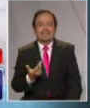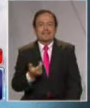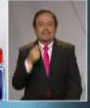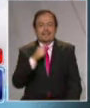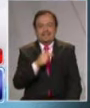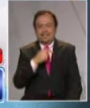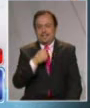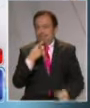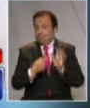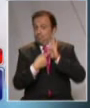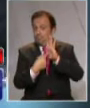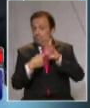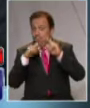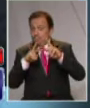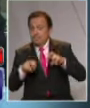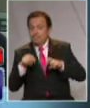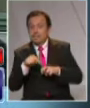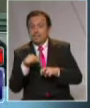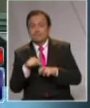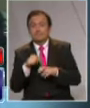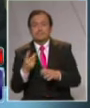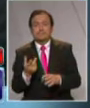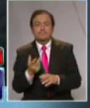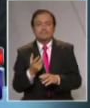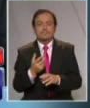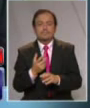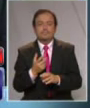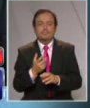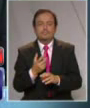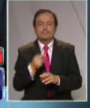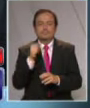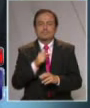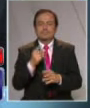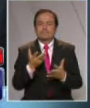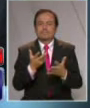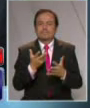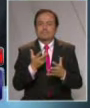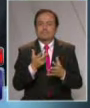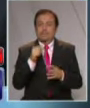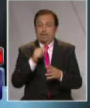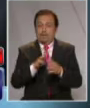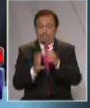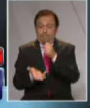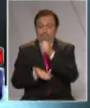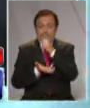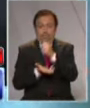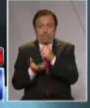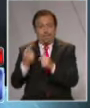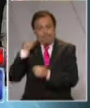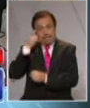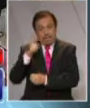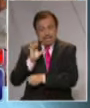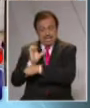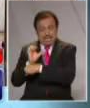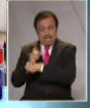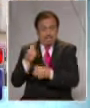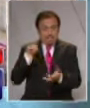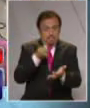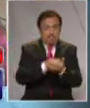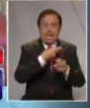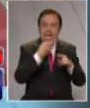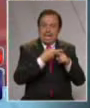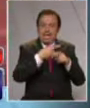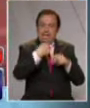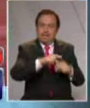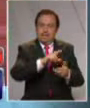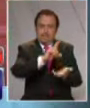se ha demostrado en la investigación que básicamente los fondos destinados para el Estado para pagar un arriendo de la